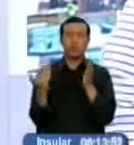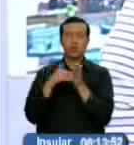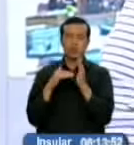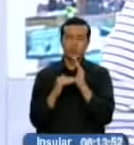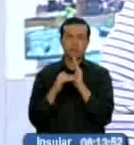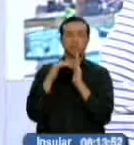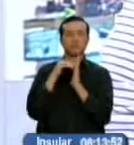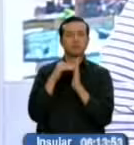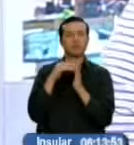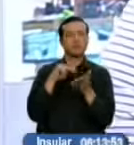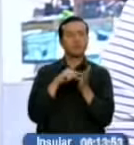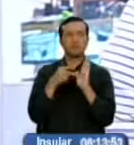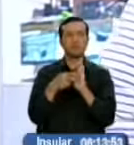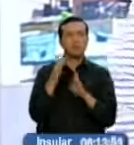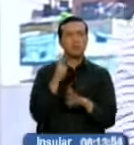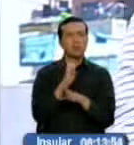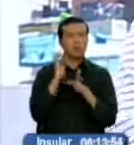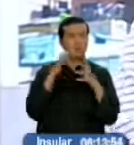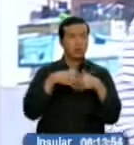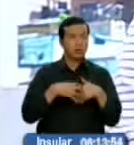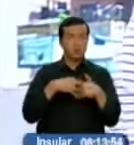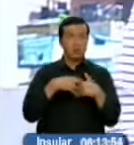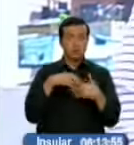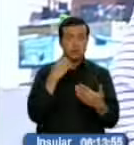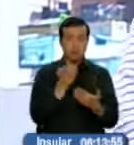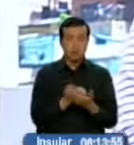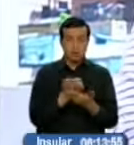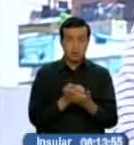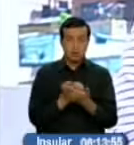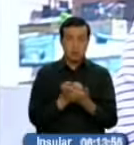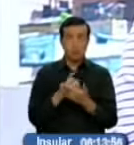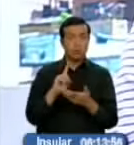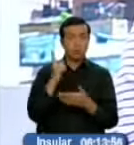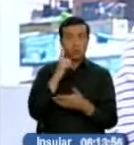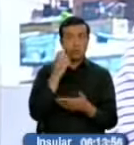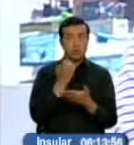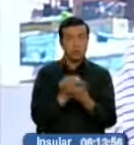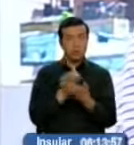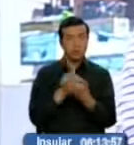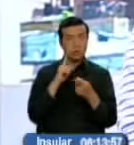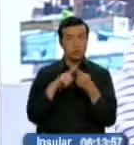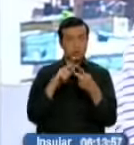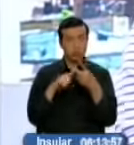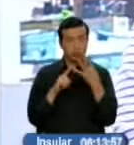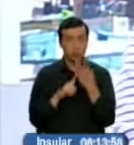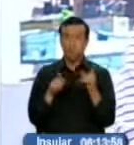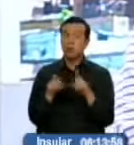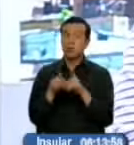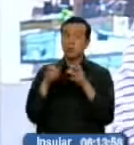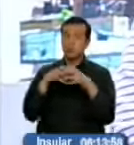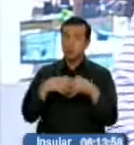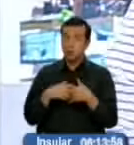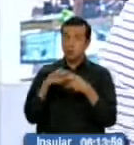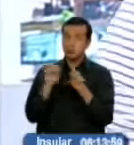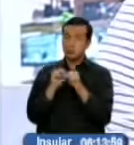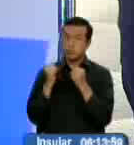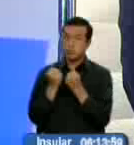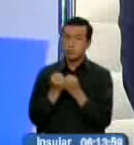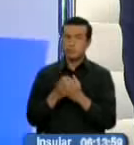Entonces, creo que el Ecuador está en una crisis, no solamente económica. No hay que ver únicamente los indicadores económicos, sino también los indicadores